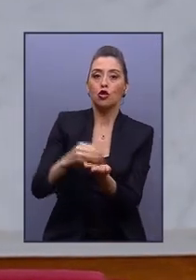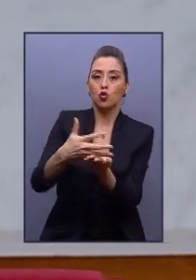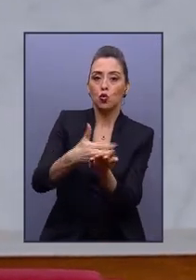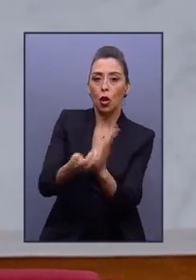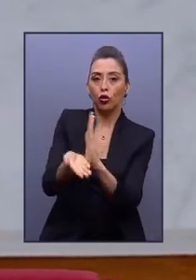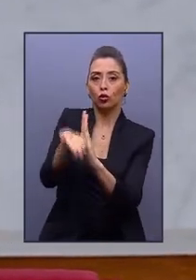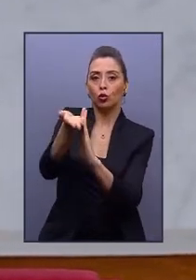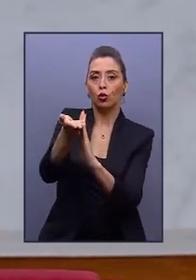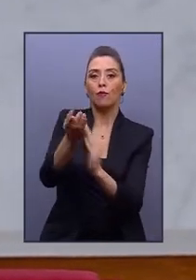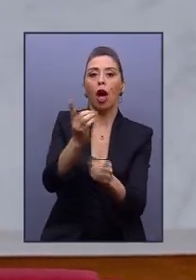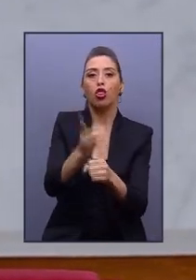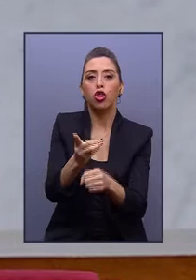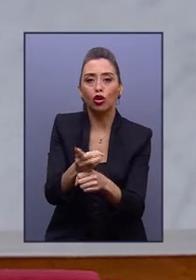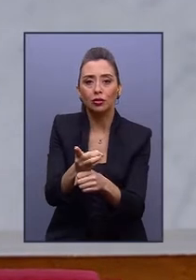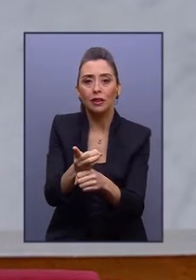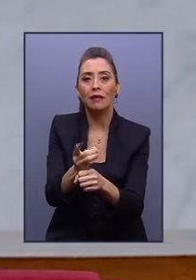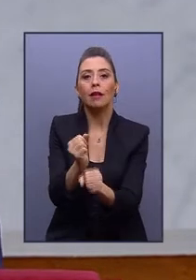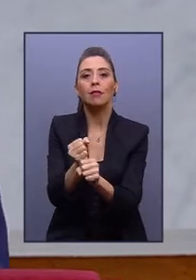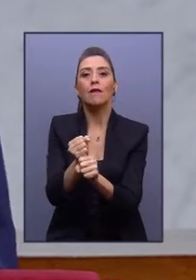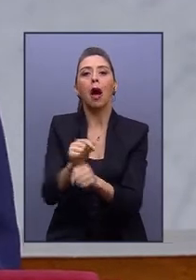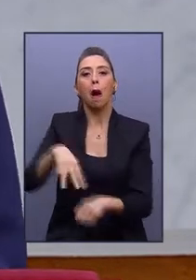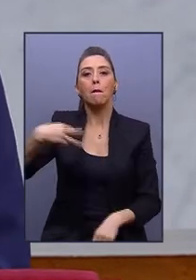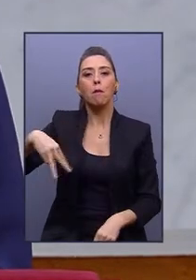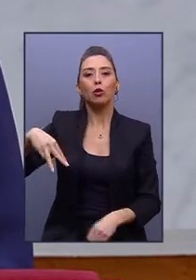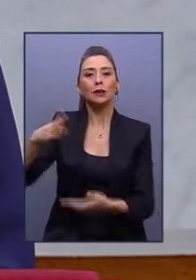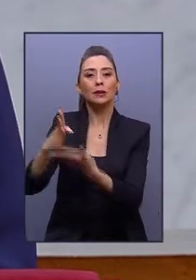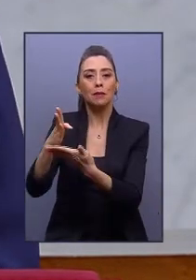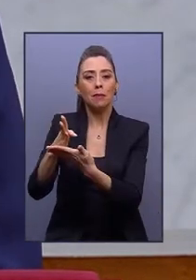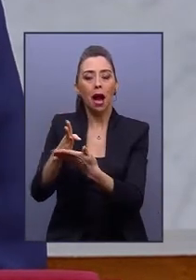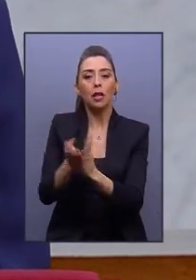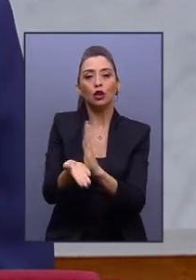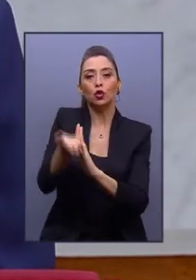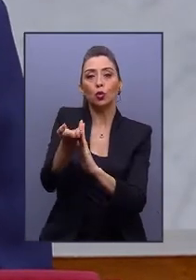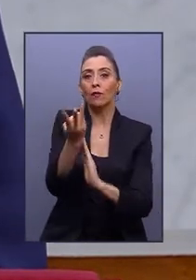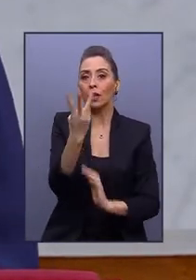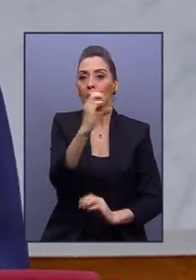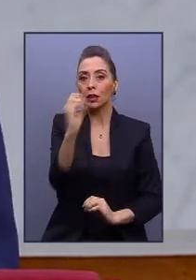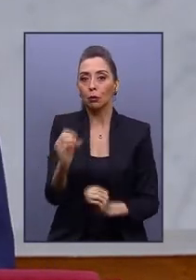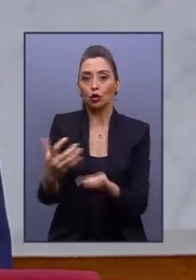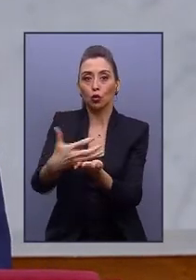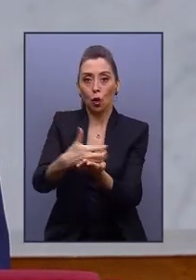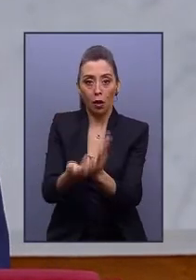remuneraciones de los docentes del sector municipal en más de un 30% como promedio.